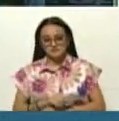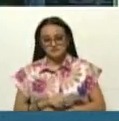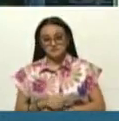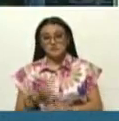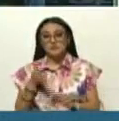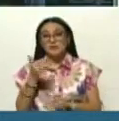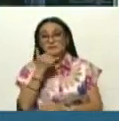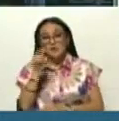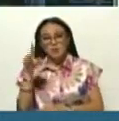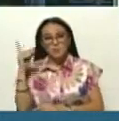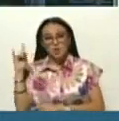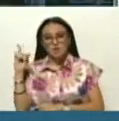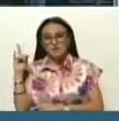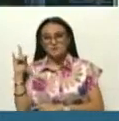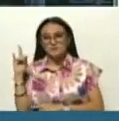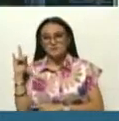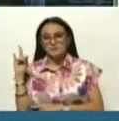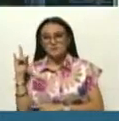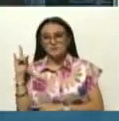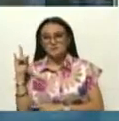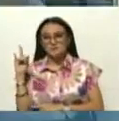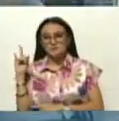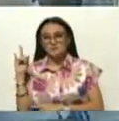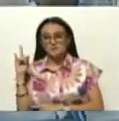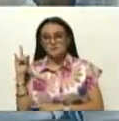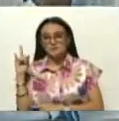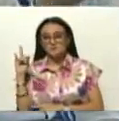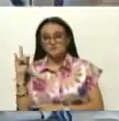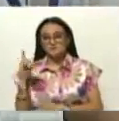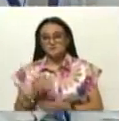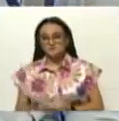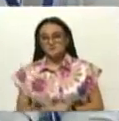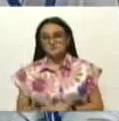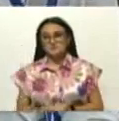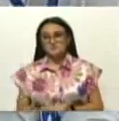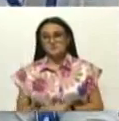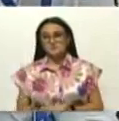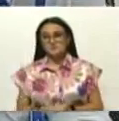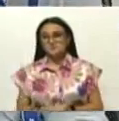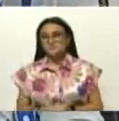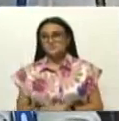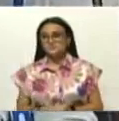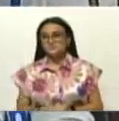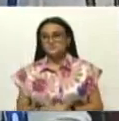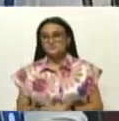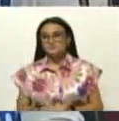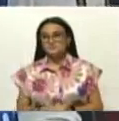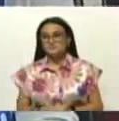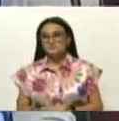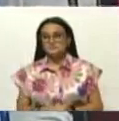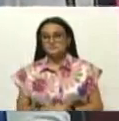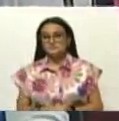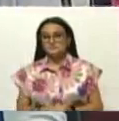Bolivia, en este instante. Estamos nosotros sentados aquí y en Bolivia están atacando al presidente